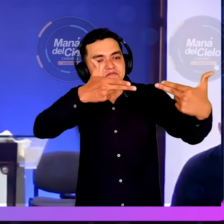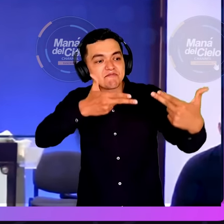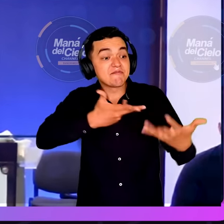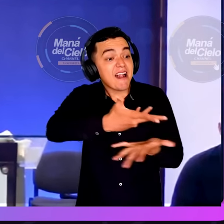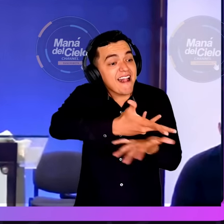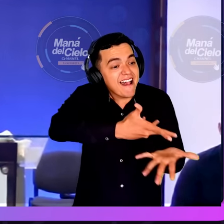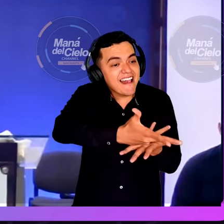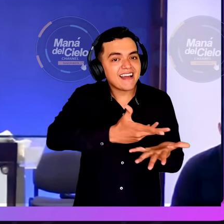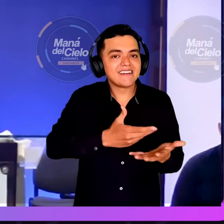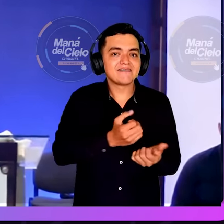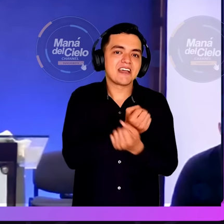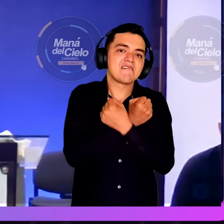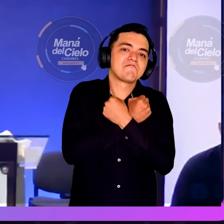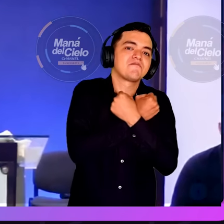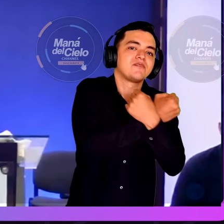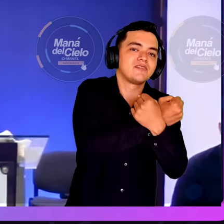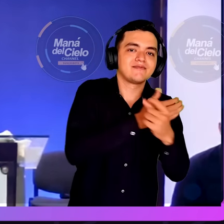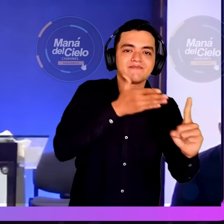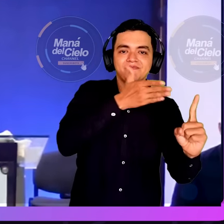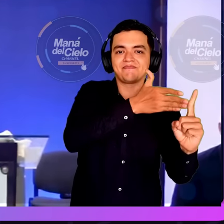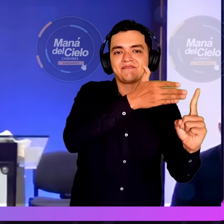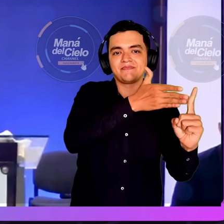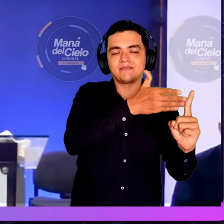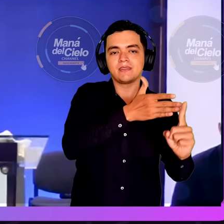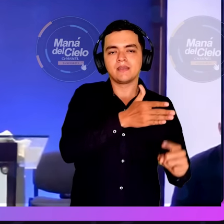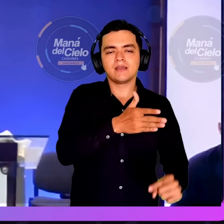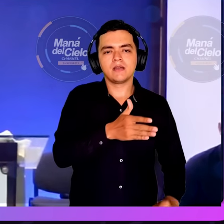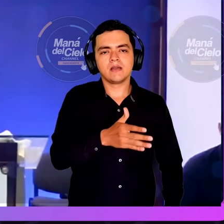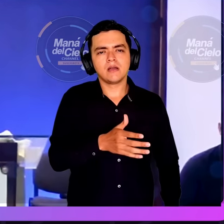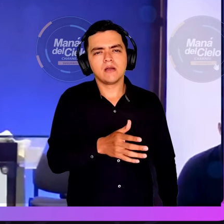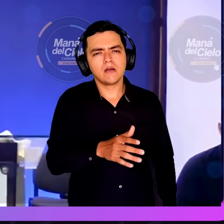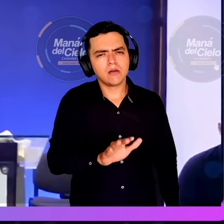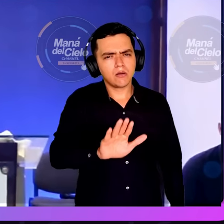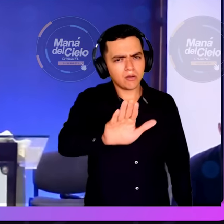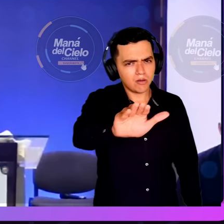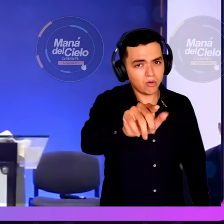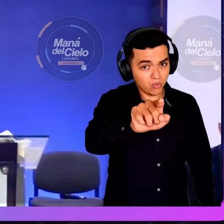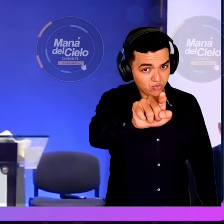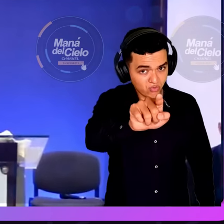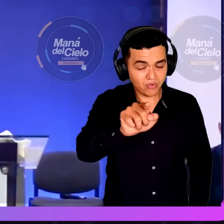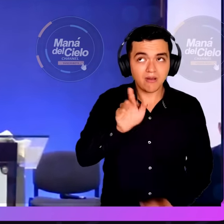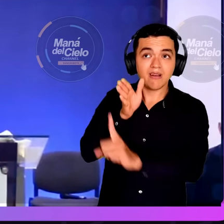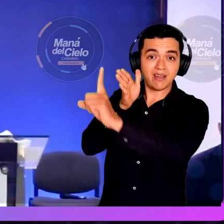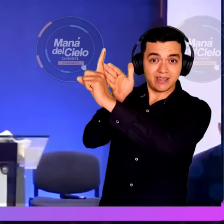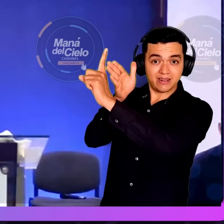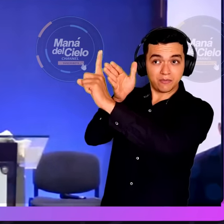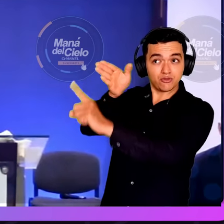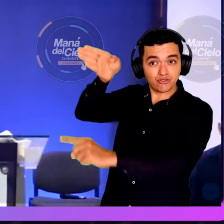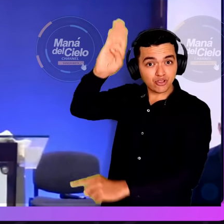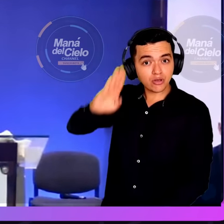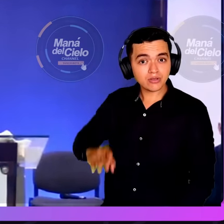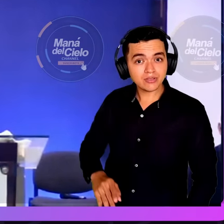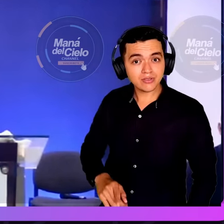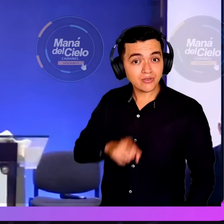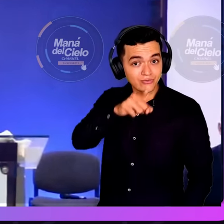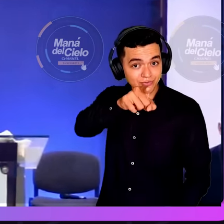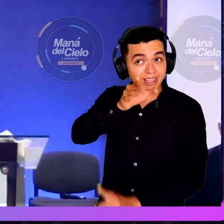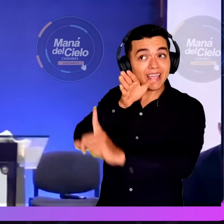cuando tú te atreves, dices: Señor, no es fácil soltar esto, no es fácil dejarlo, pero por ti lo dejaré.